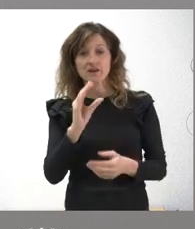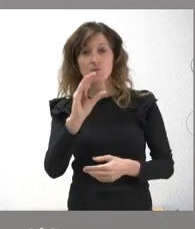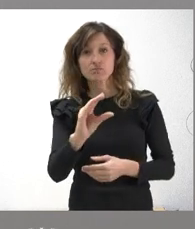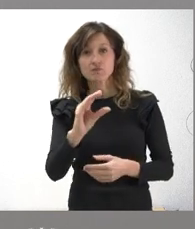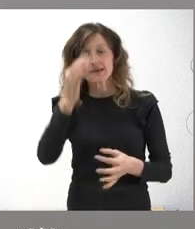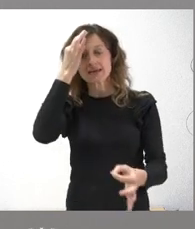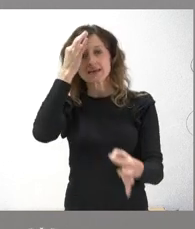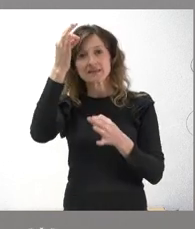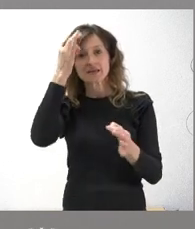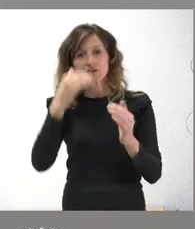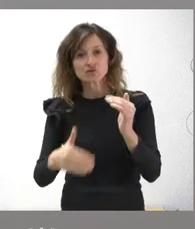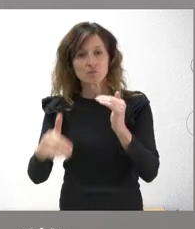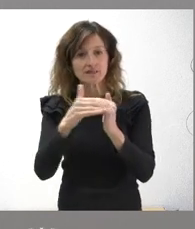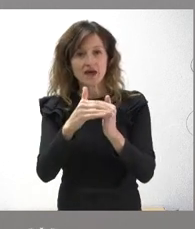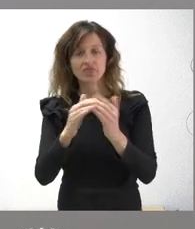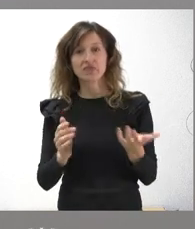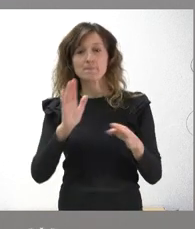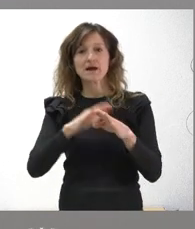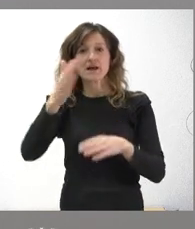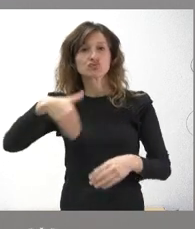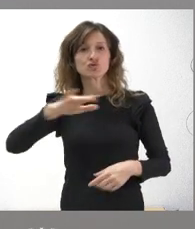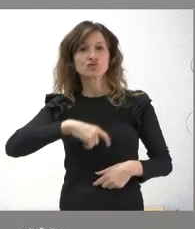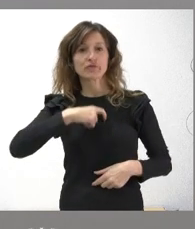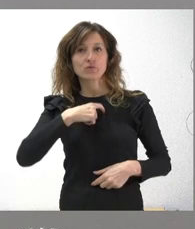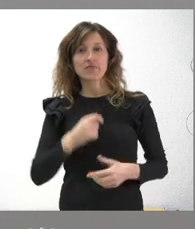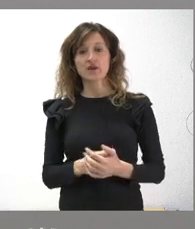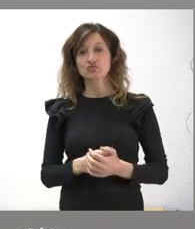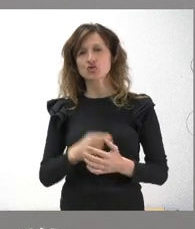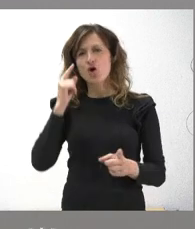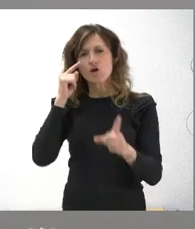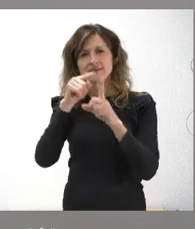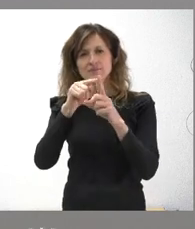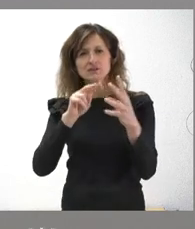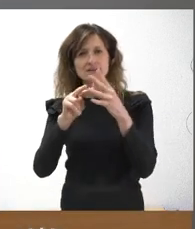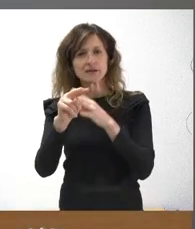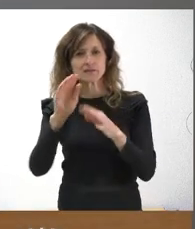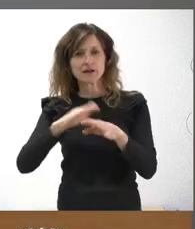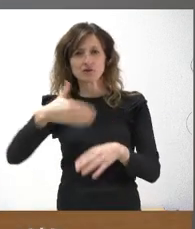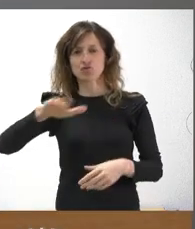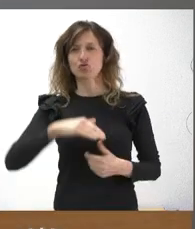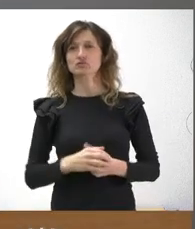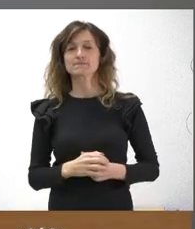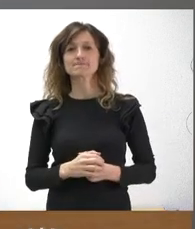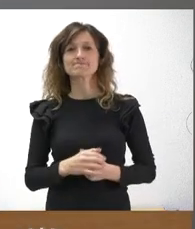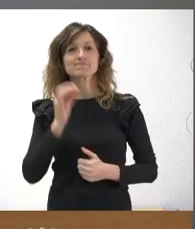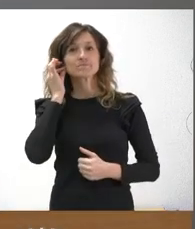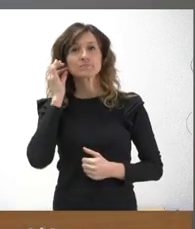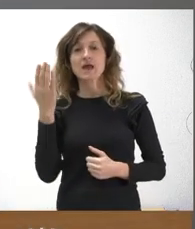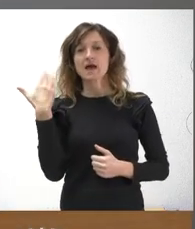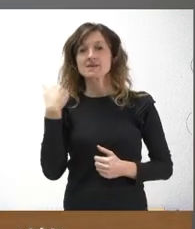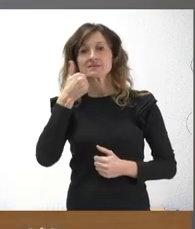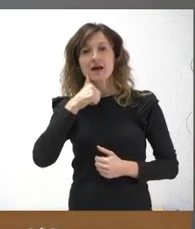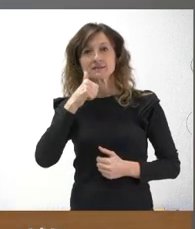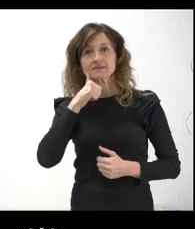criterios de igualdad de equidad para todos los ciudadanos y criterios objetivos y transparentes para todos precisamente ayer Pedro Sánchez